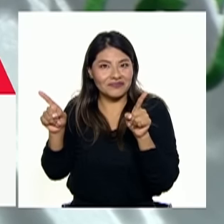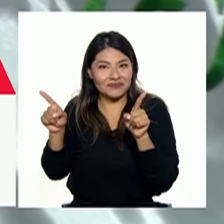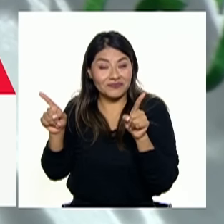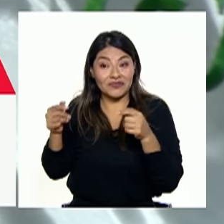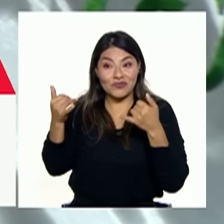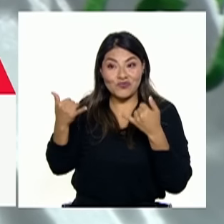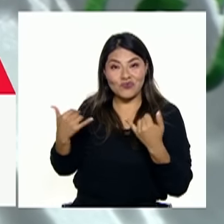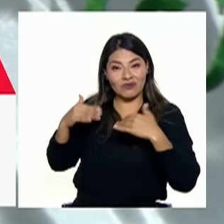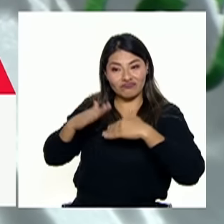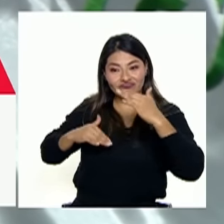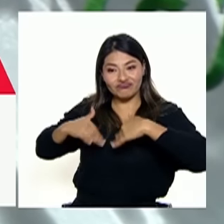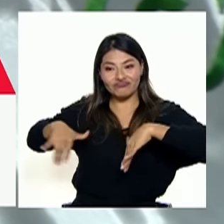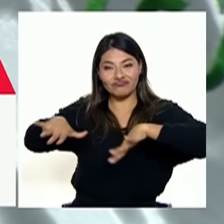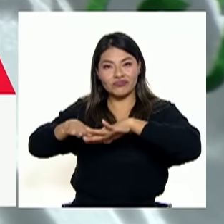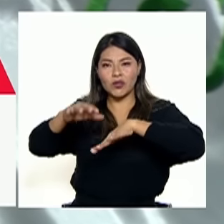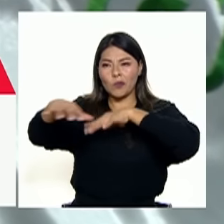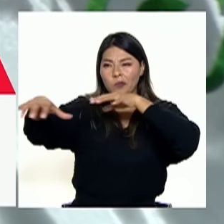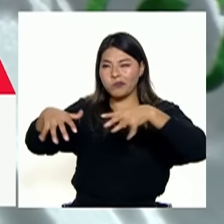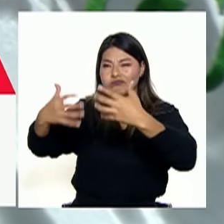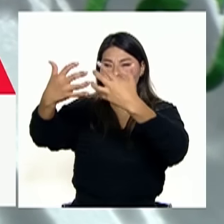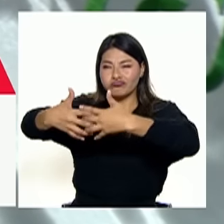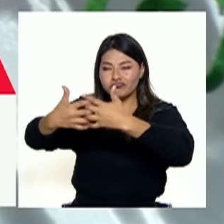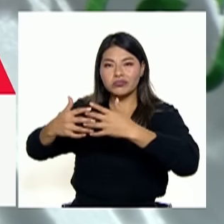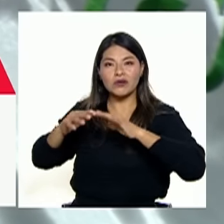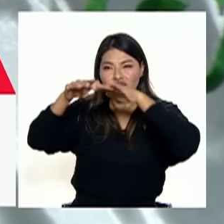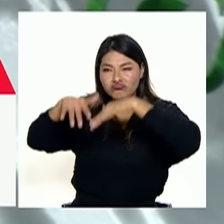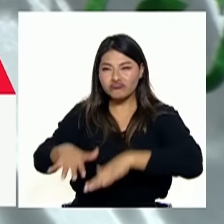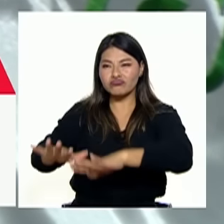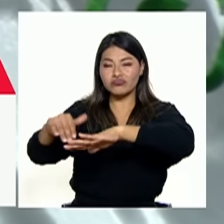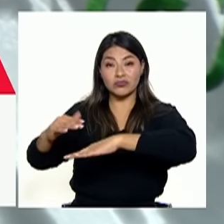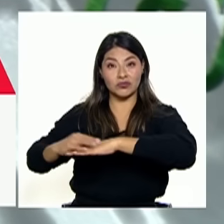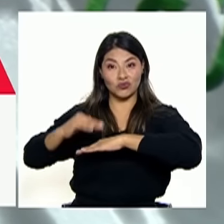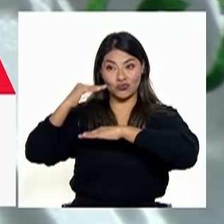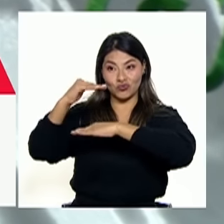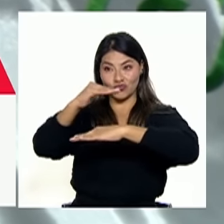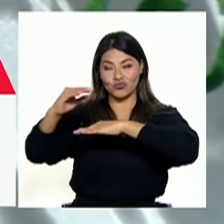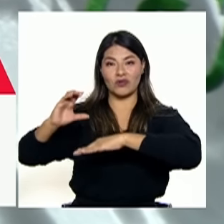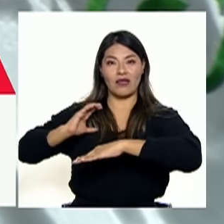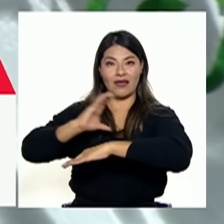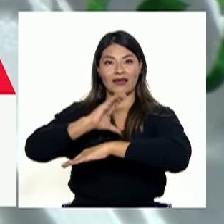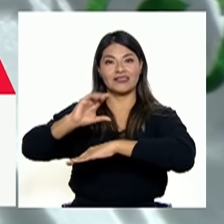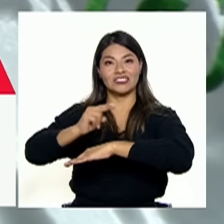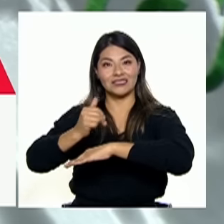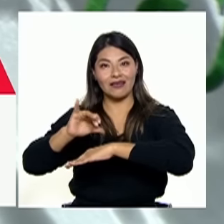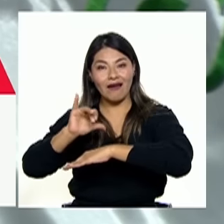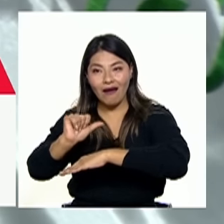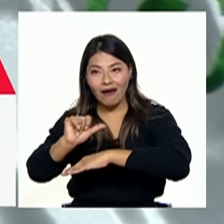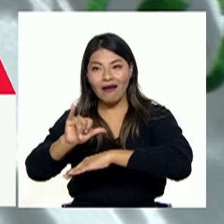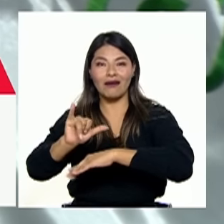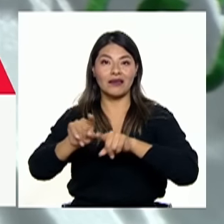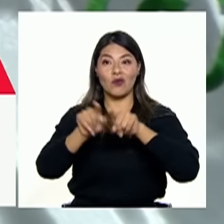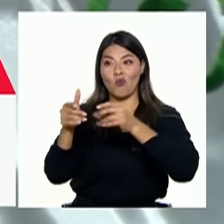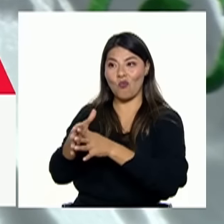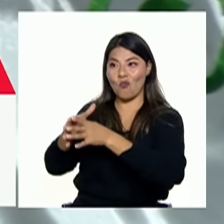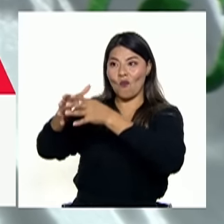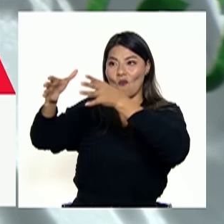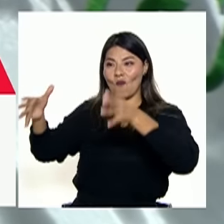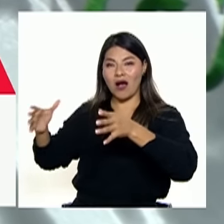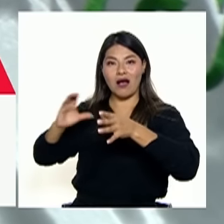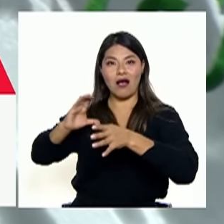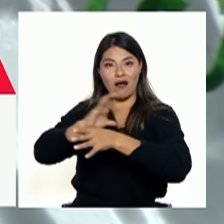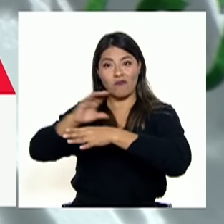La construcción y entrada en operación del puerto de Chancay, la ampliación de la capacidad del puerto del Callao, la ampliación